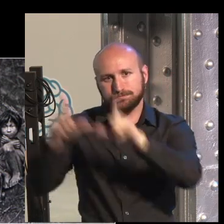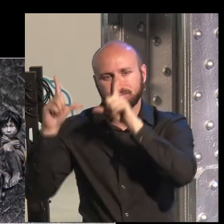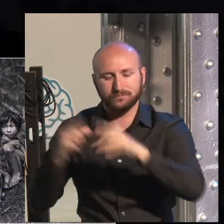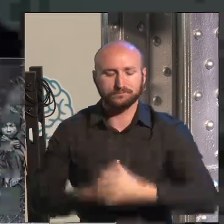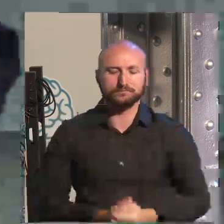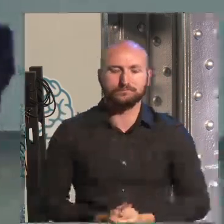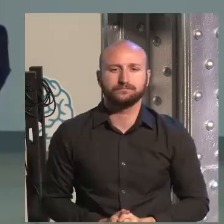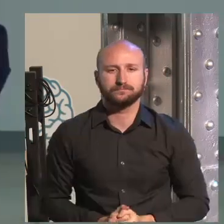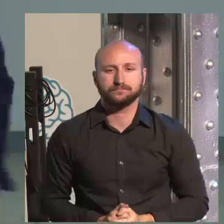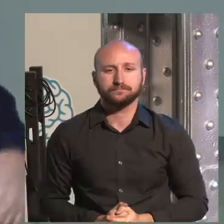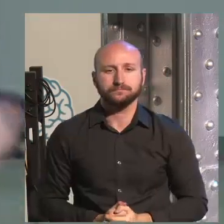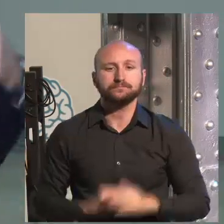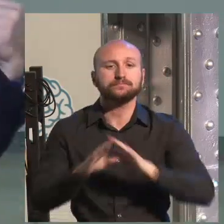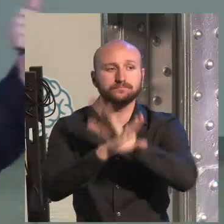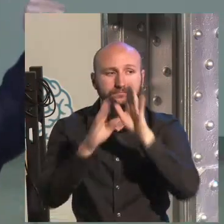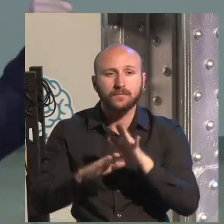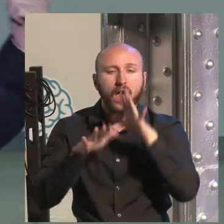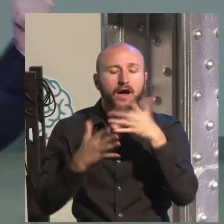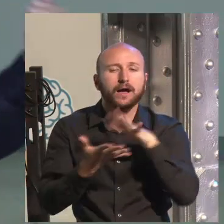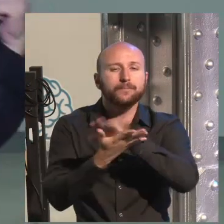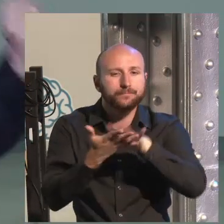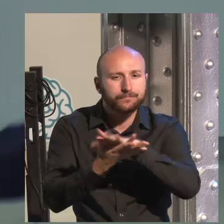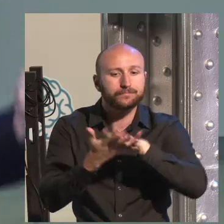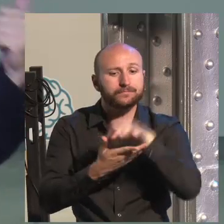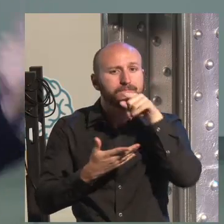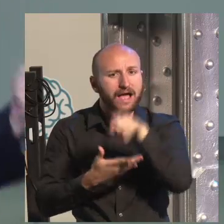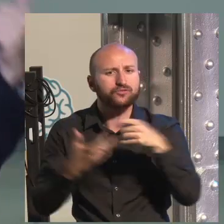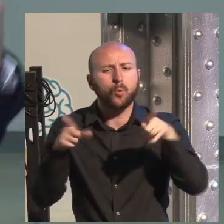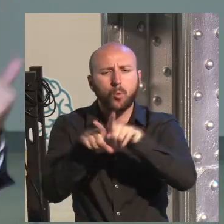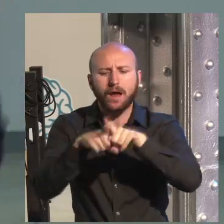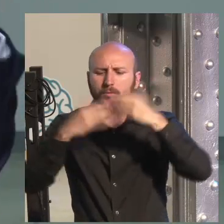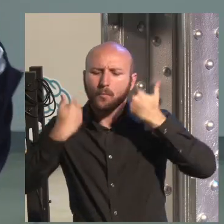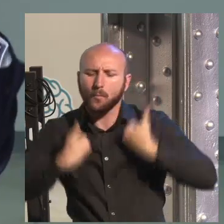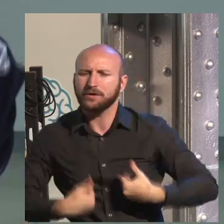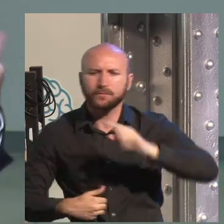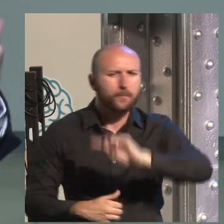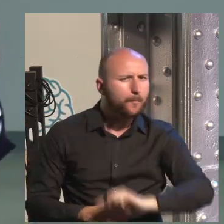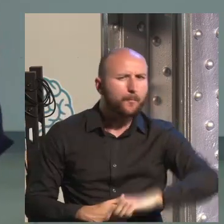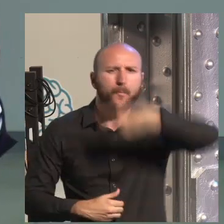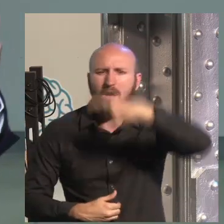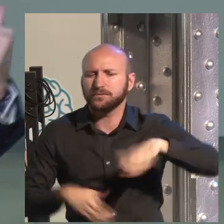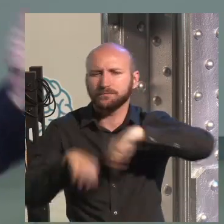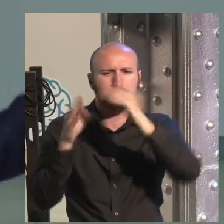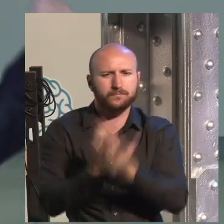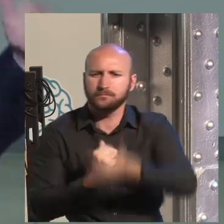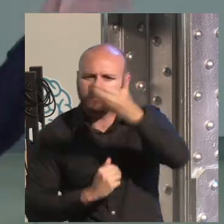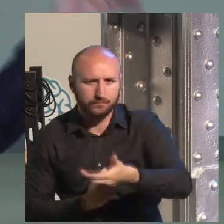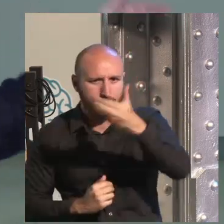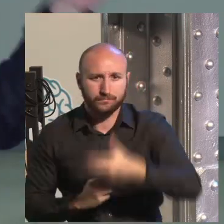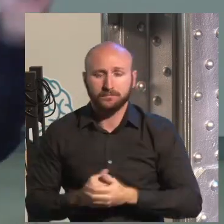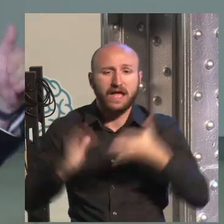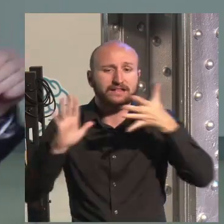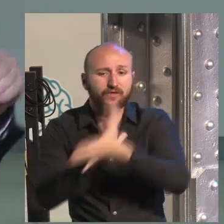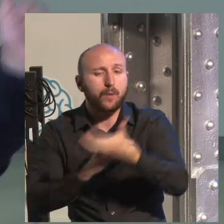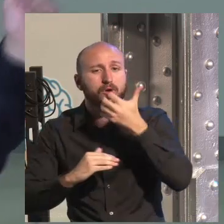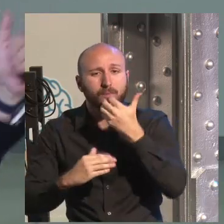Beagle. La impresión que estamos hablando, estos eran los humanos más meridionales del planeta. Es decir, que nadie vivía